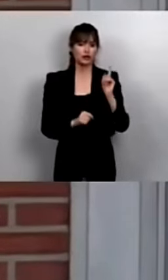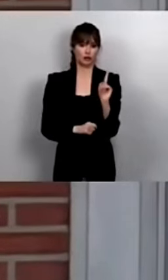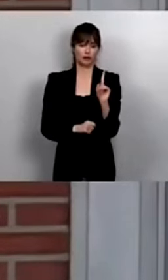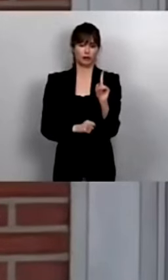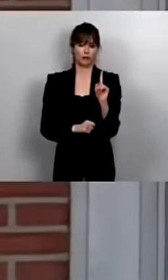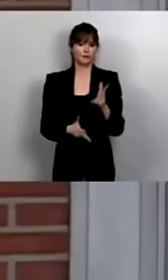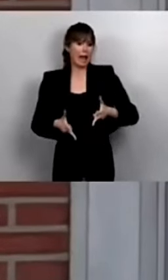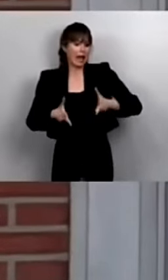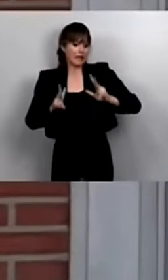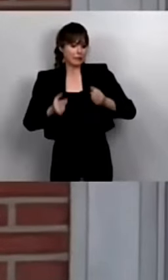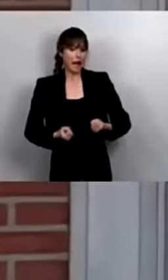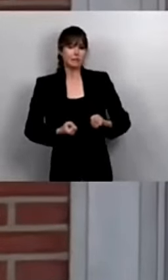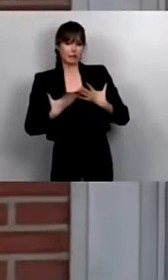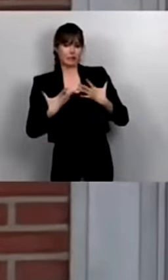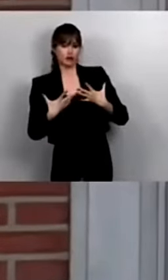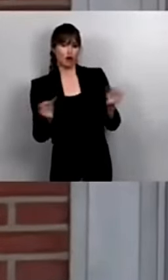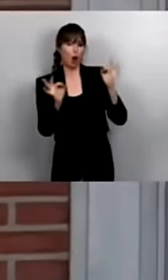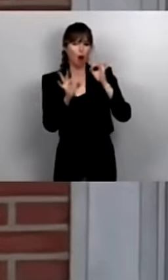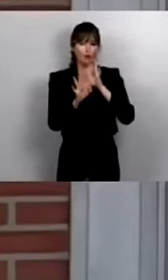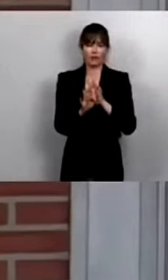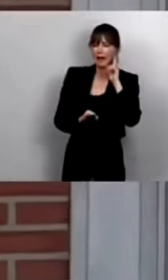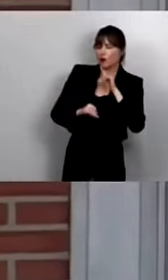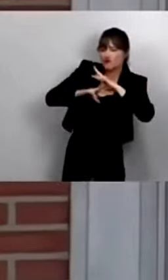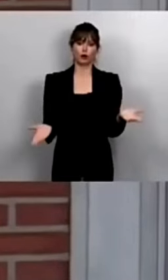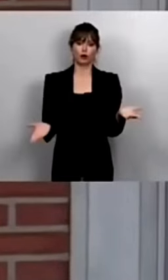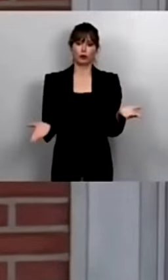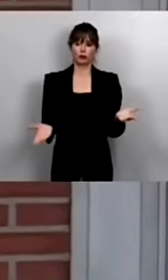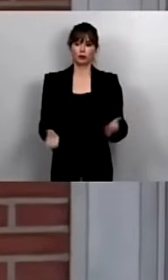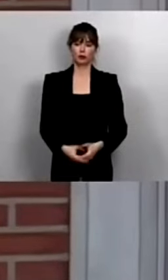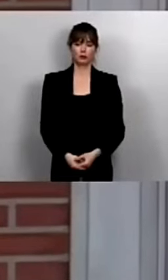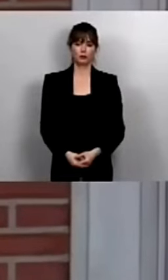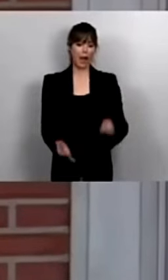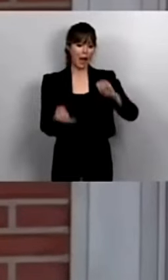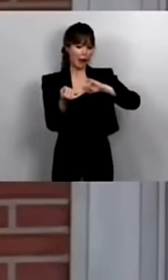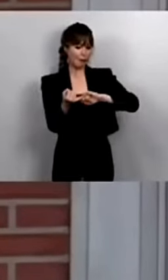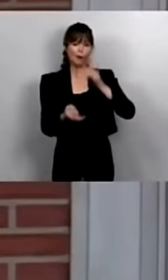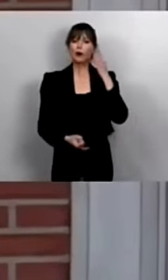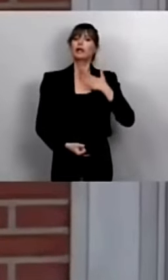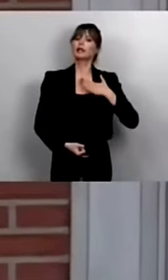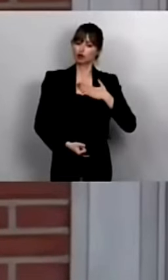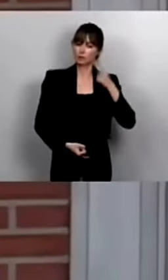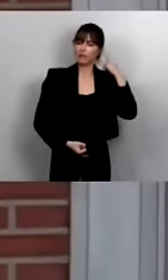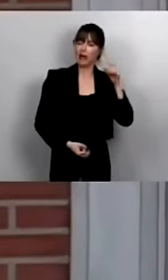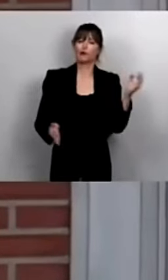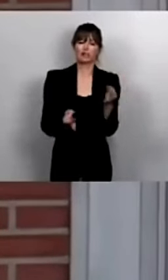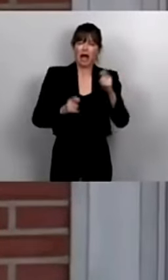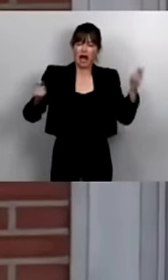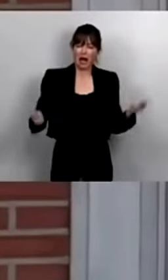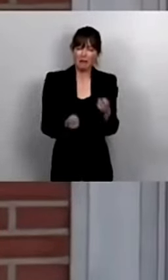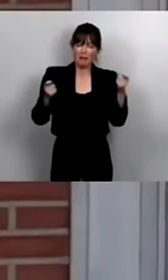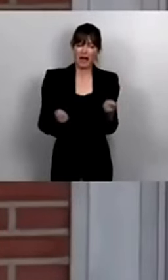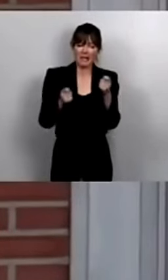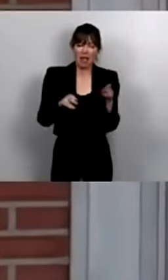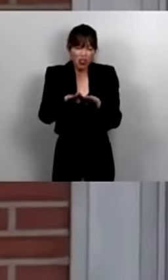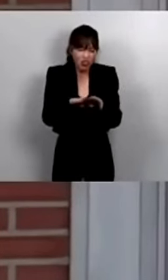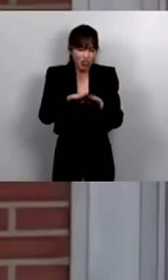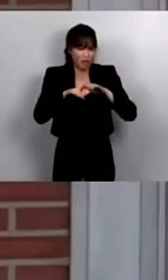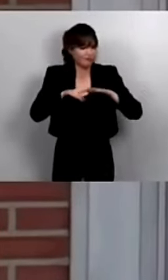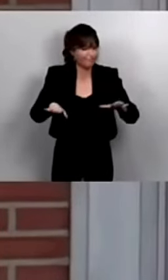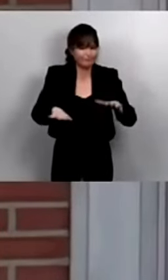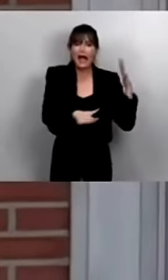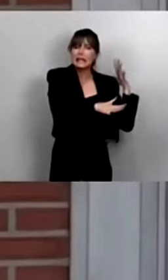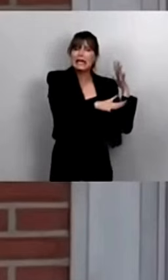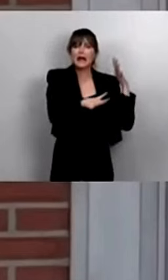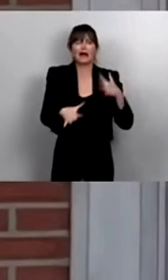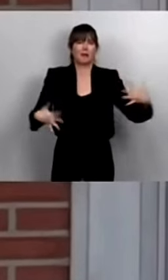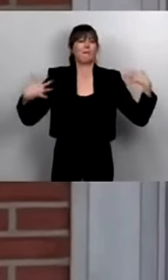Se ponía un tampón y se pisaba la cuerda, se pisaba la cuerda. Y entra allí y entra el tío y dice al chino con la broma que hay con los chinos,